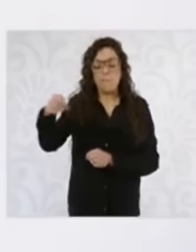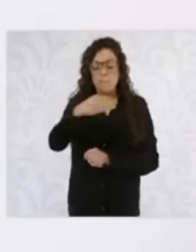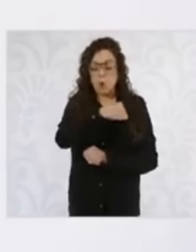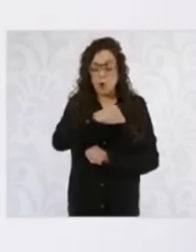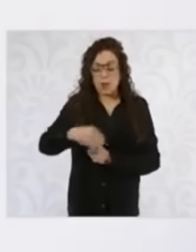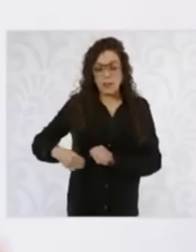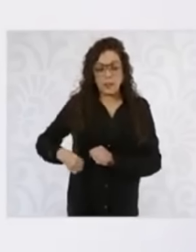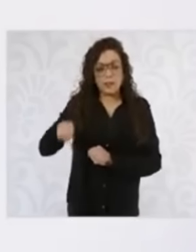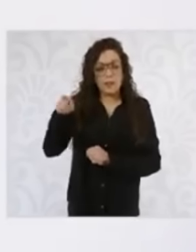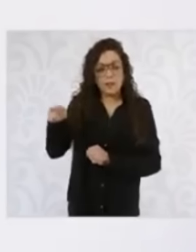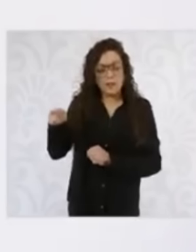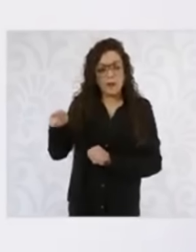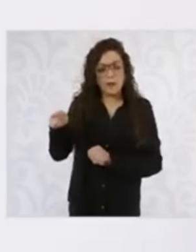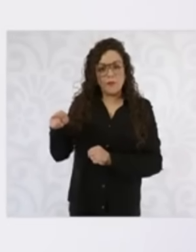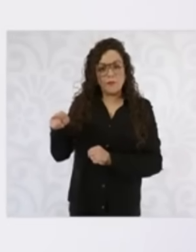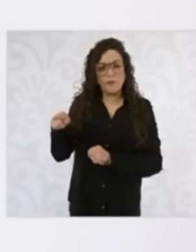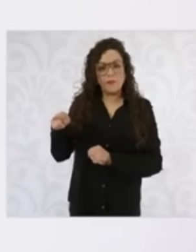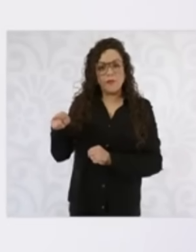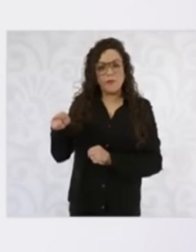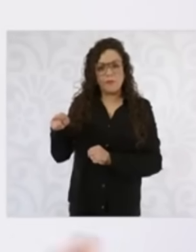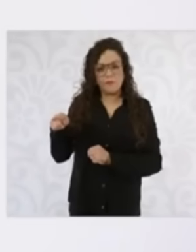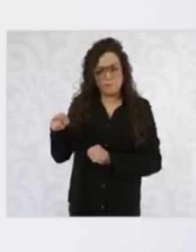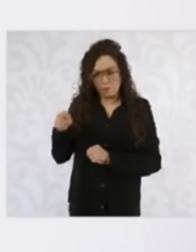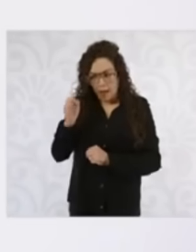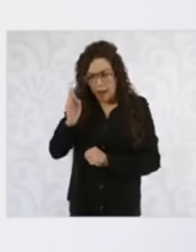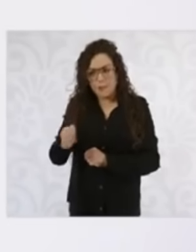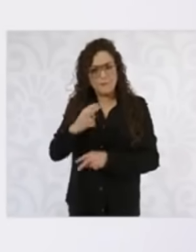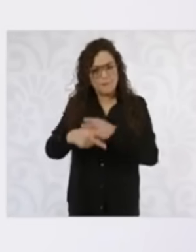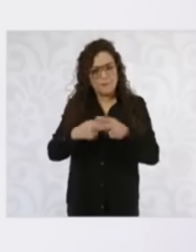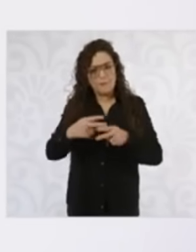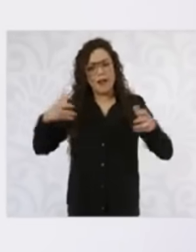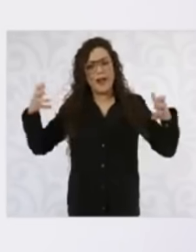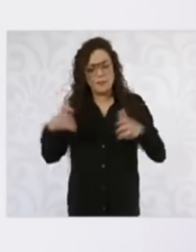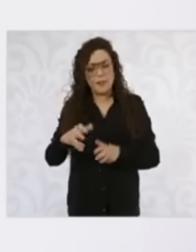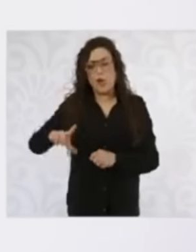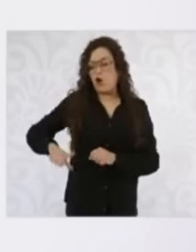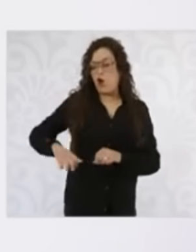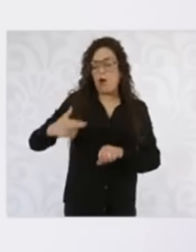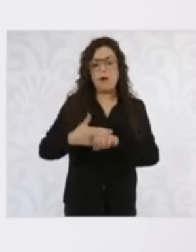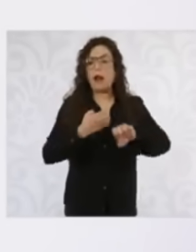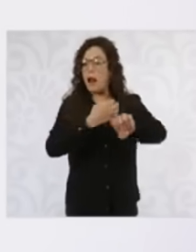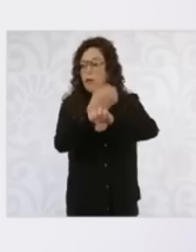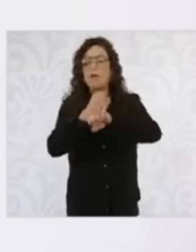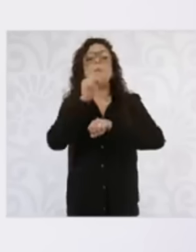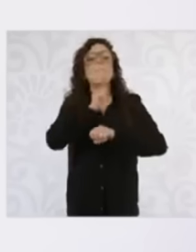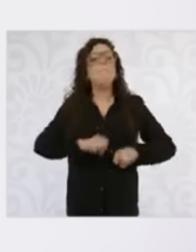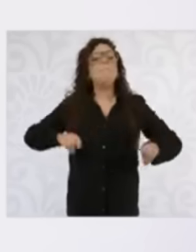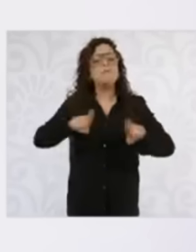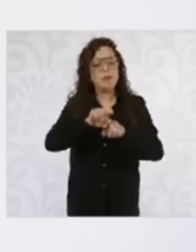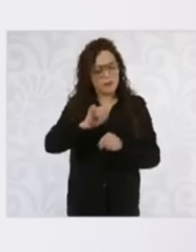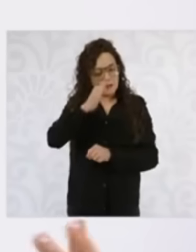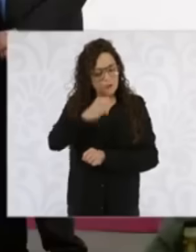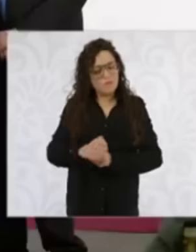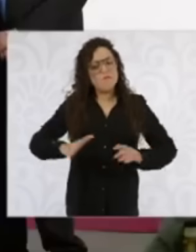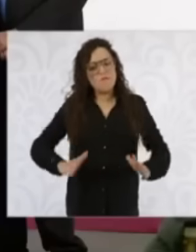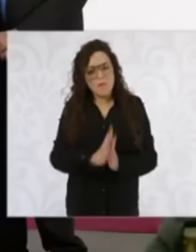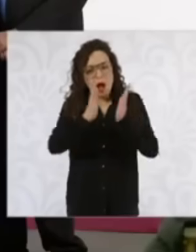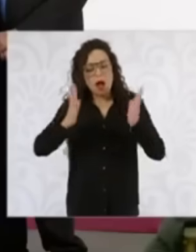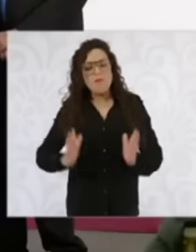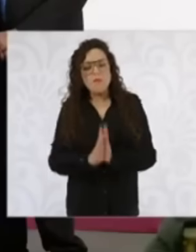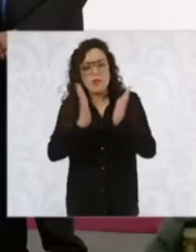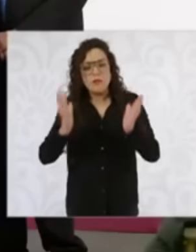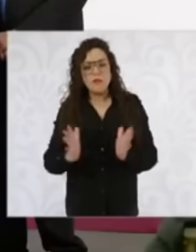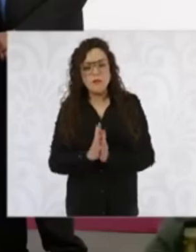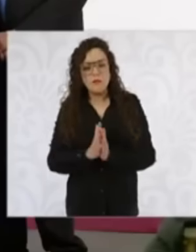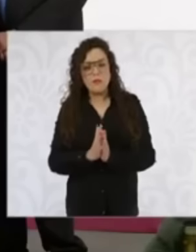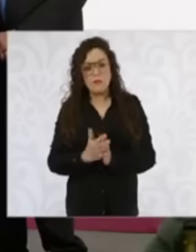se terminaron los proyectos estratégicos, tiene que haber una parte para los proyectos ejecutivos, pero también hay presupuesto y